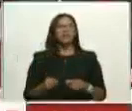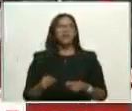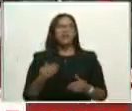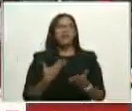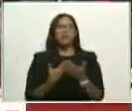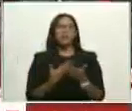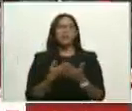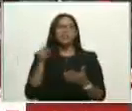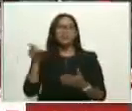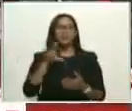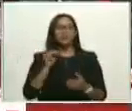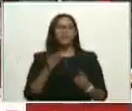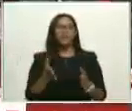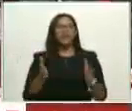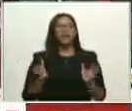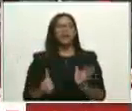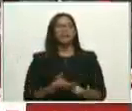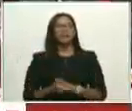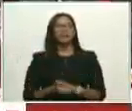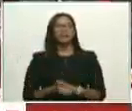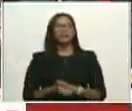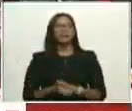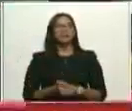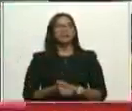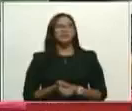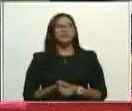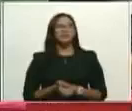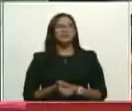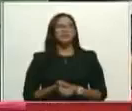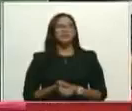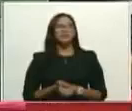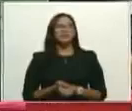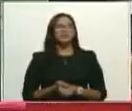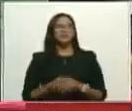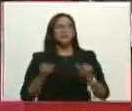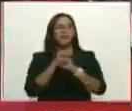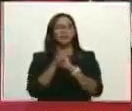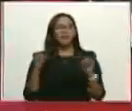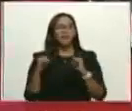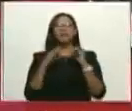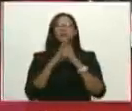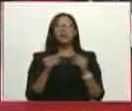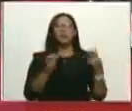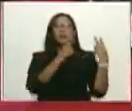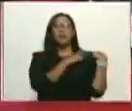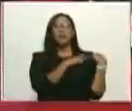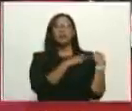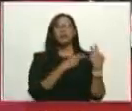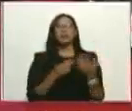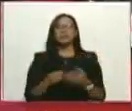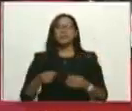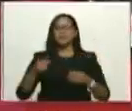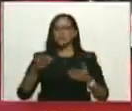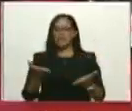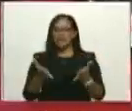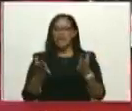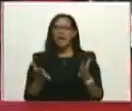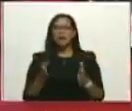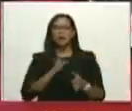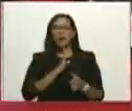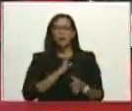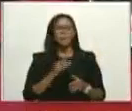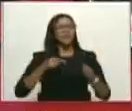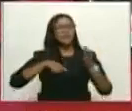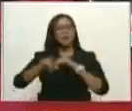propuesta suya no es la que gana. Así es. No es la que gana. Y al final todos asumimos la propuesta que quede como propia y salimos